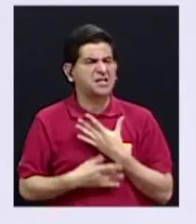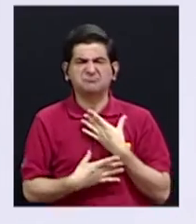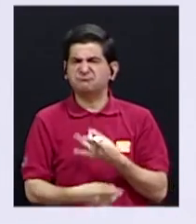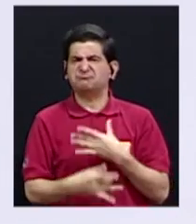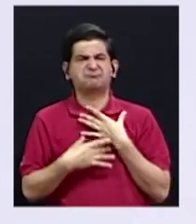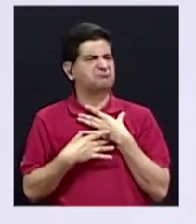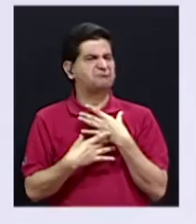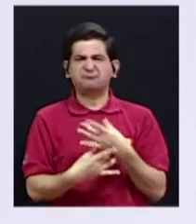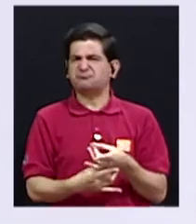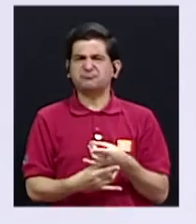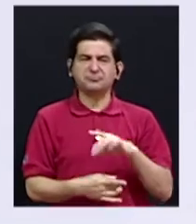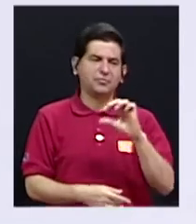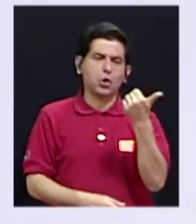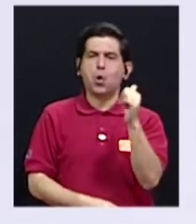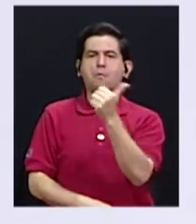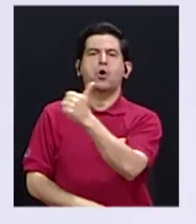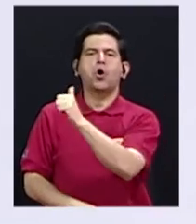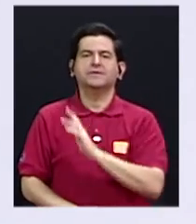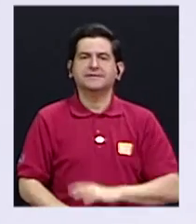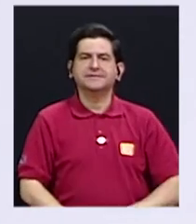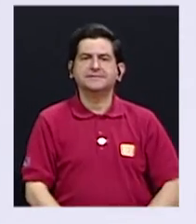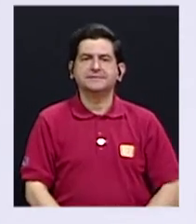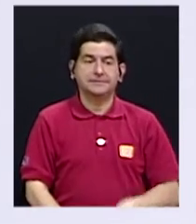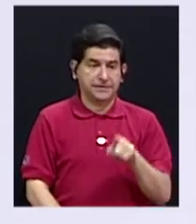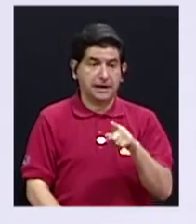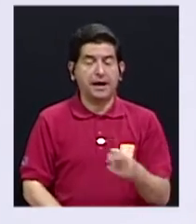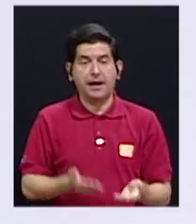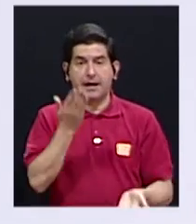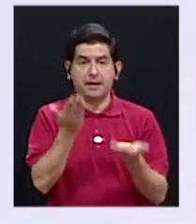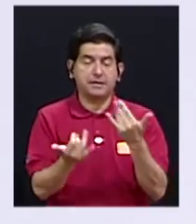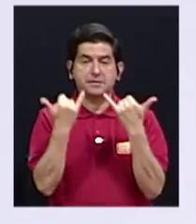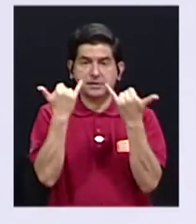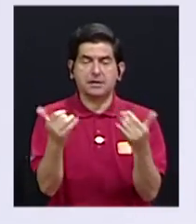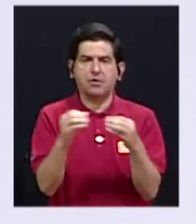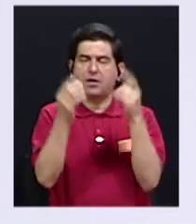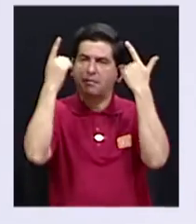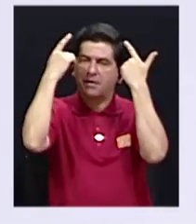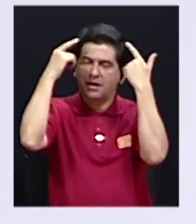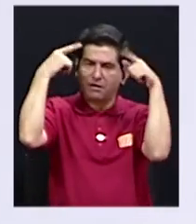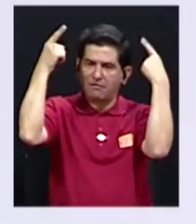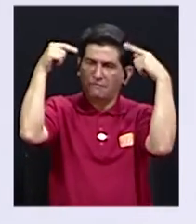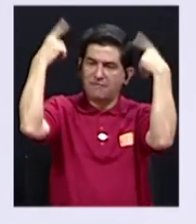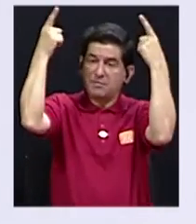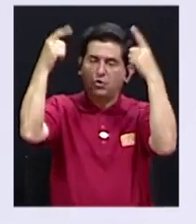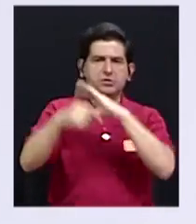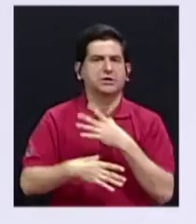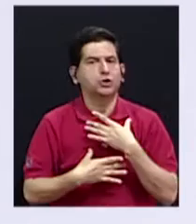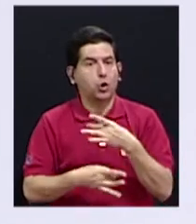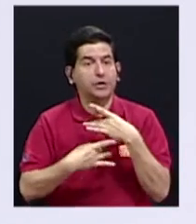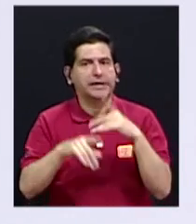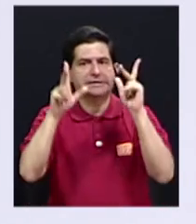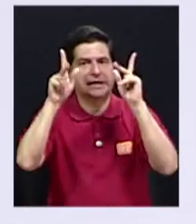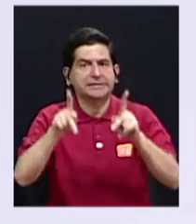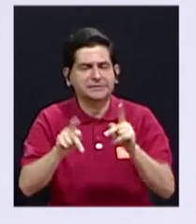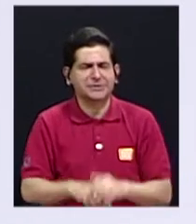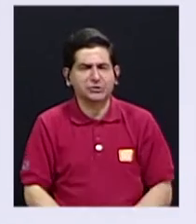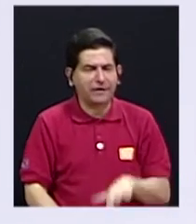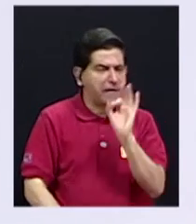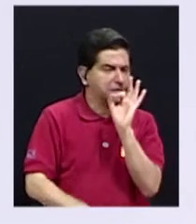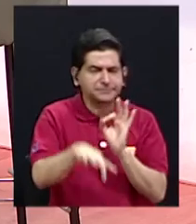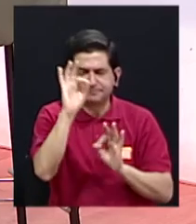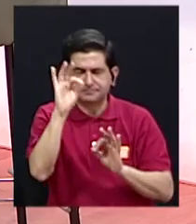como algunas otras que se han vuelto por decirlo así más famosas o más o más interesantes para los que van escogiendo